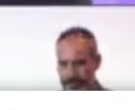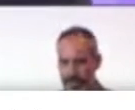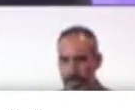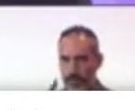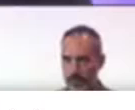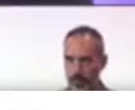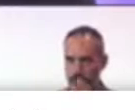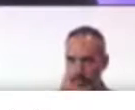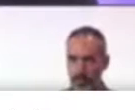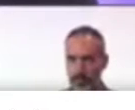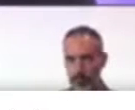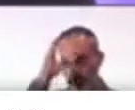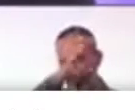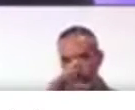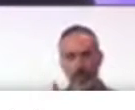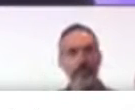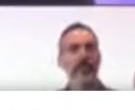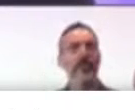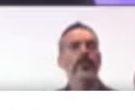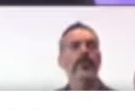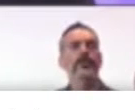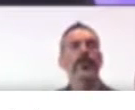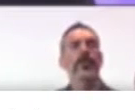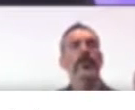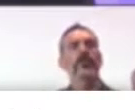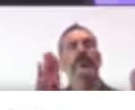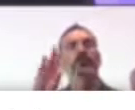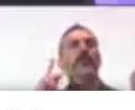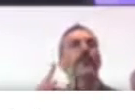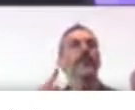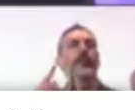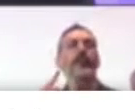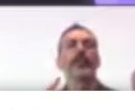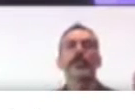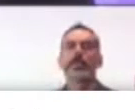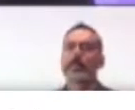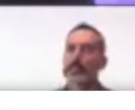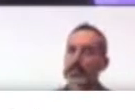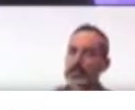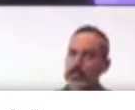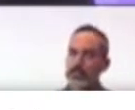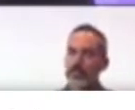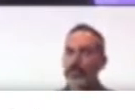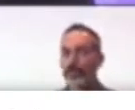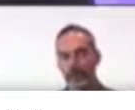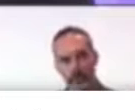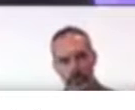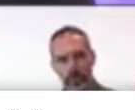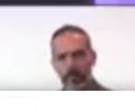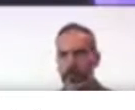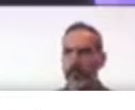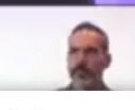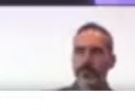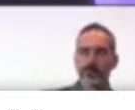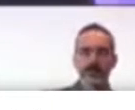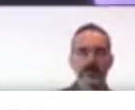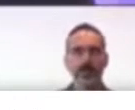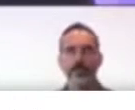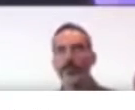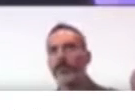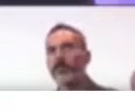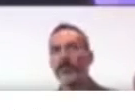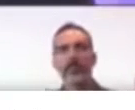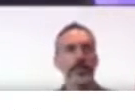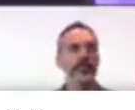cultura de la paz. Corregir el rumbo de Puebla ha sido una tarea de todas y de todos. Y por eso pido